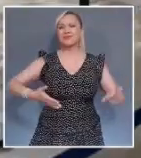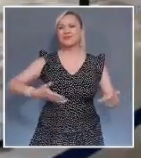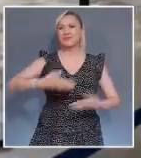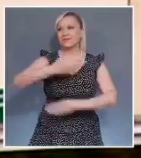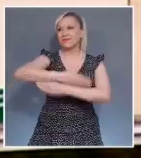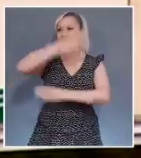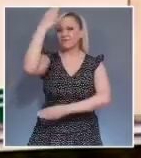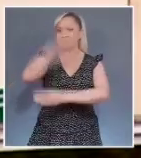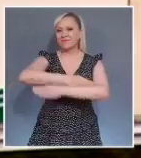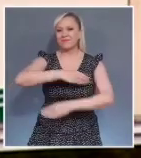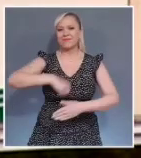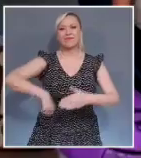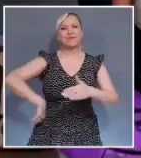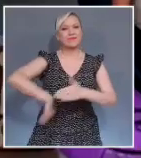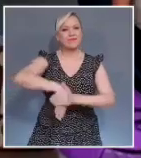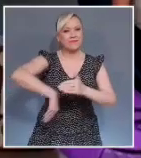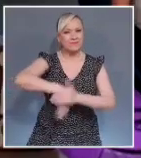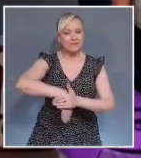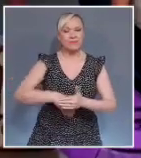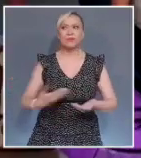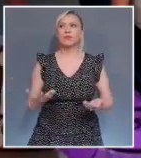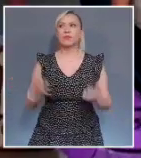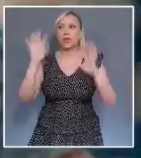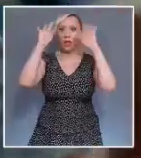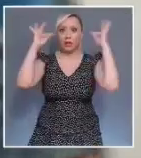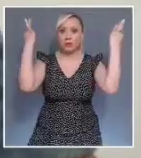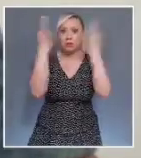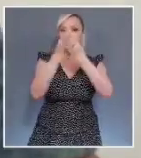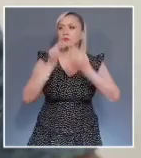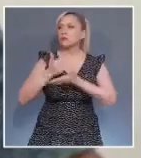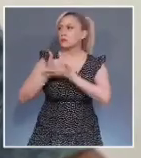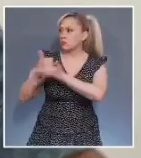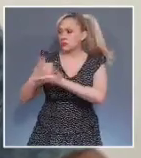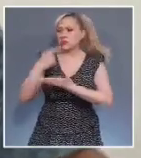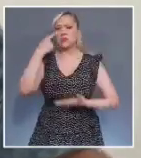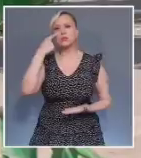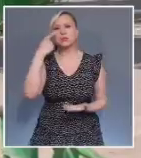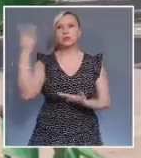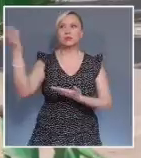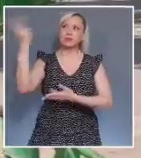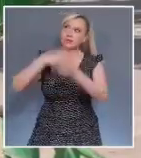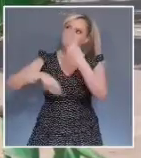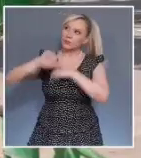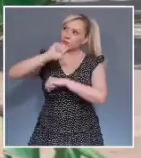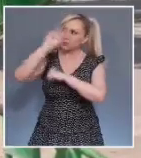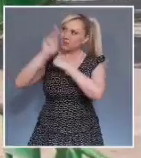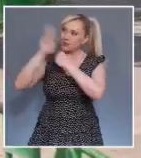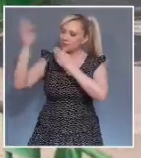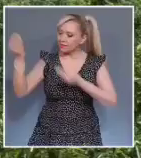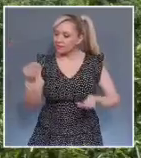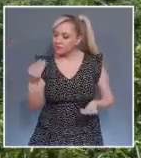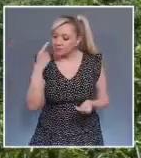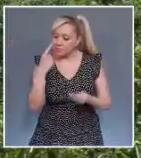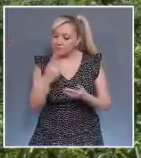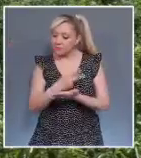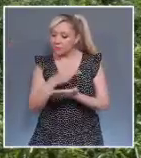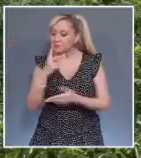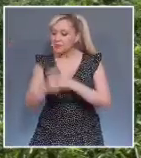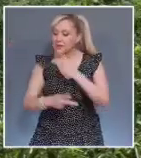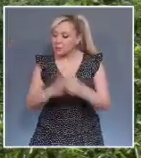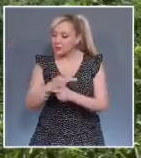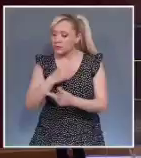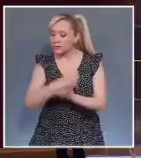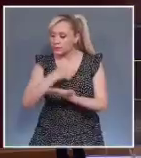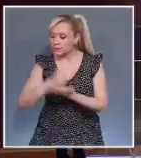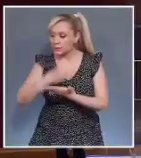Nacional de Migración para que la revisión de documentación a extranjeros sea pacífica, así como resguardar las estaciones